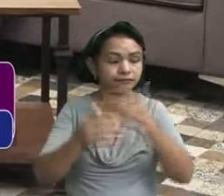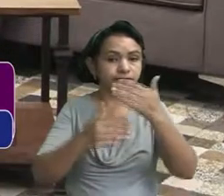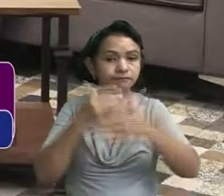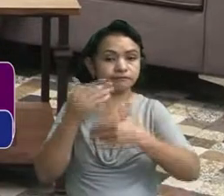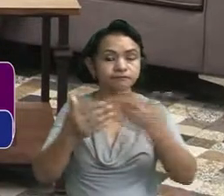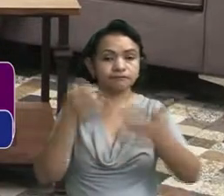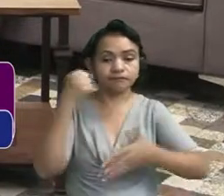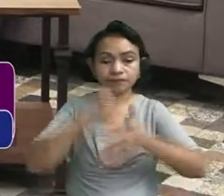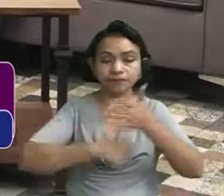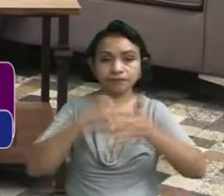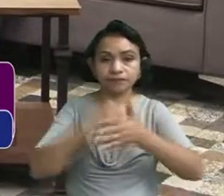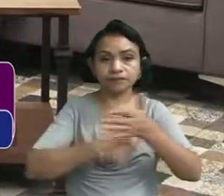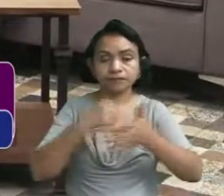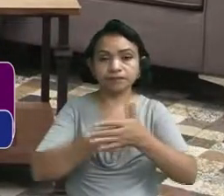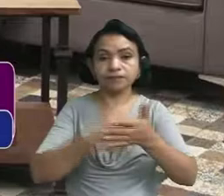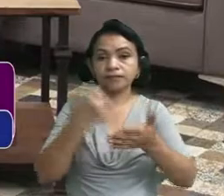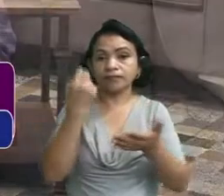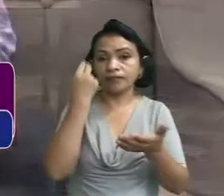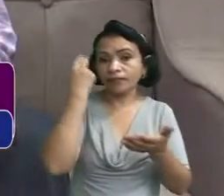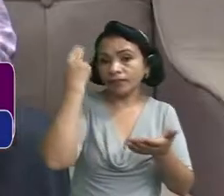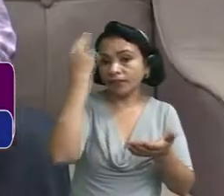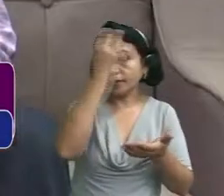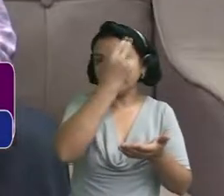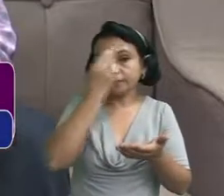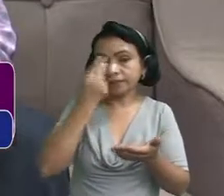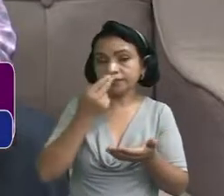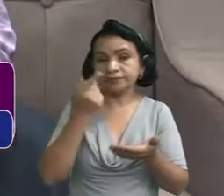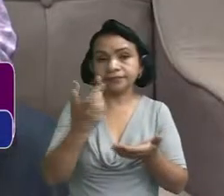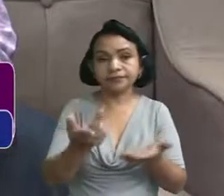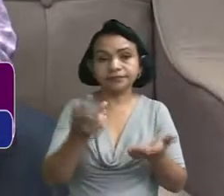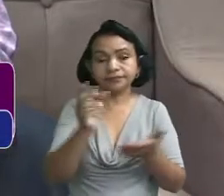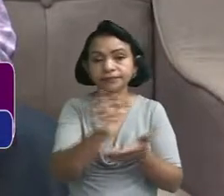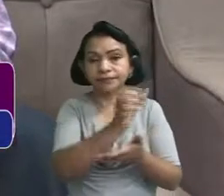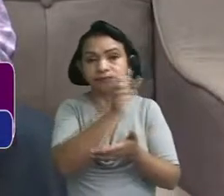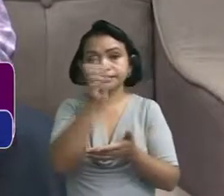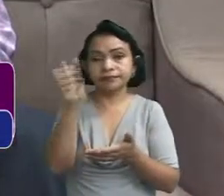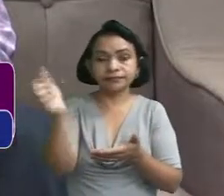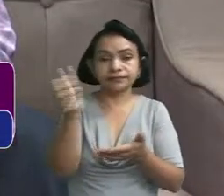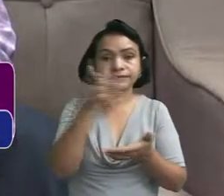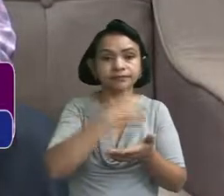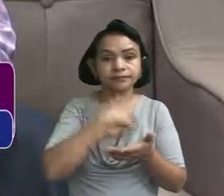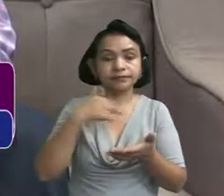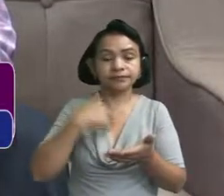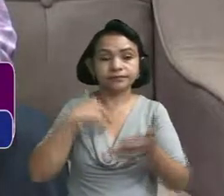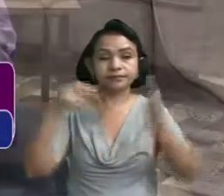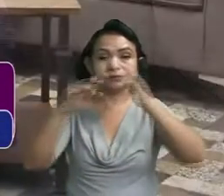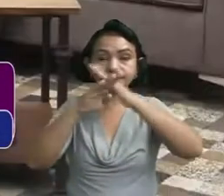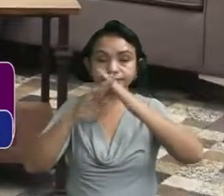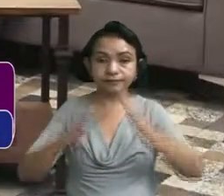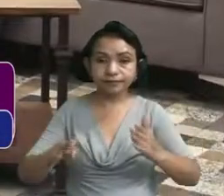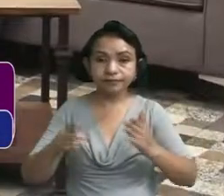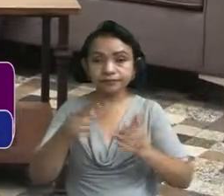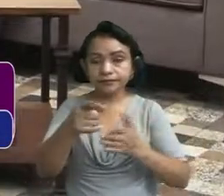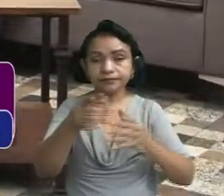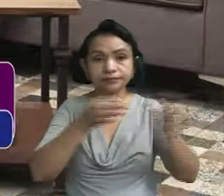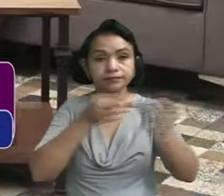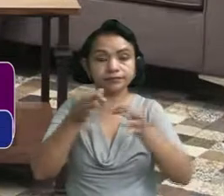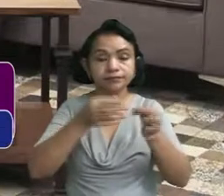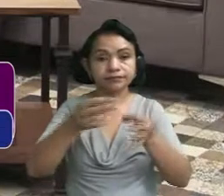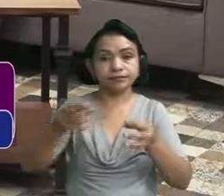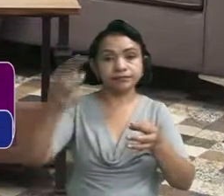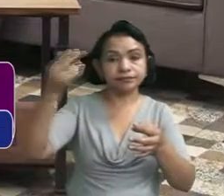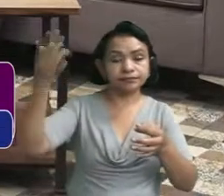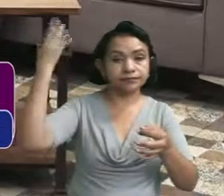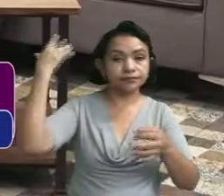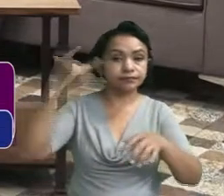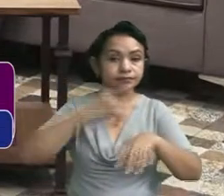transición forzada, y allí le pregunto, porque entraríamos ya en otro proceso de concepción de la paz. Usted me mencionaba un proceso histórico